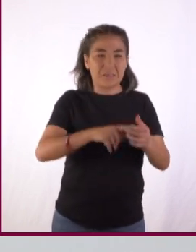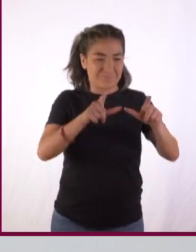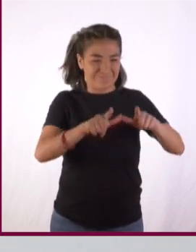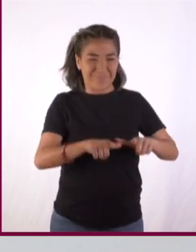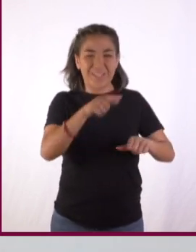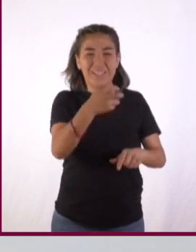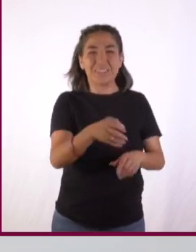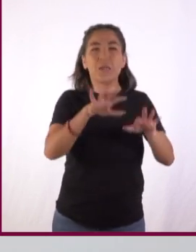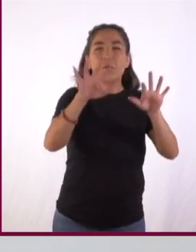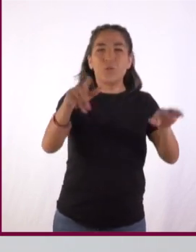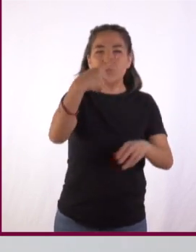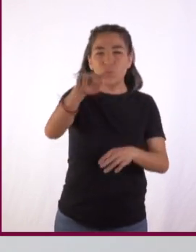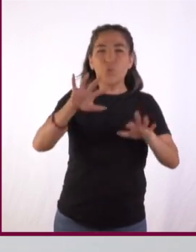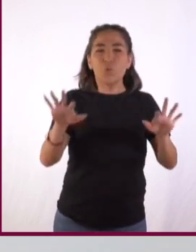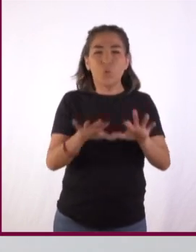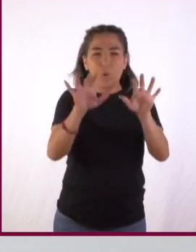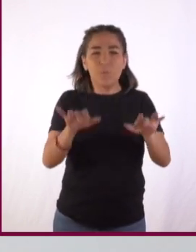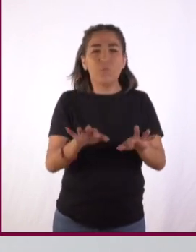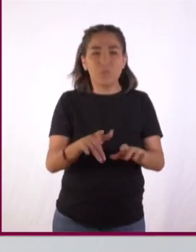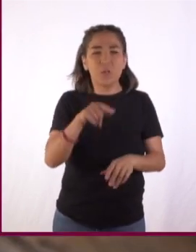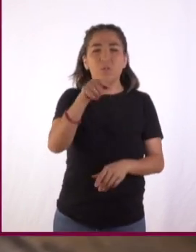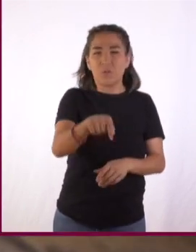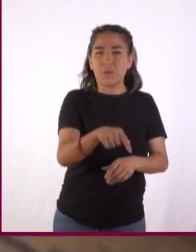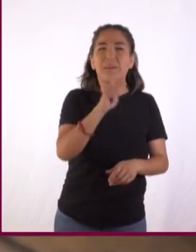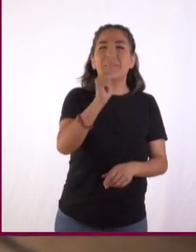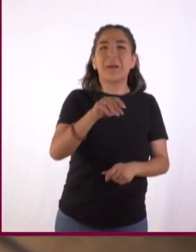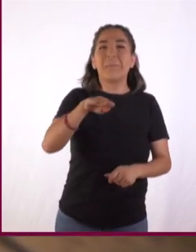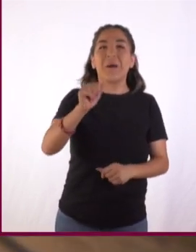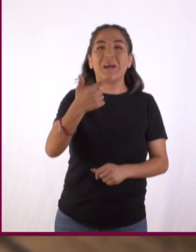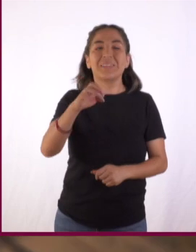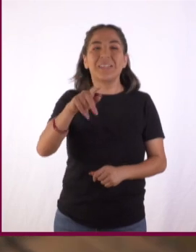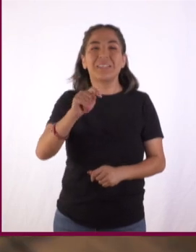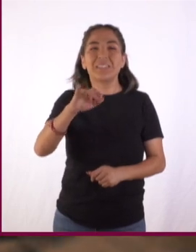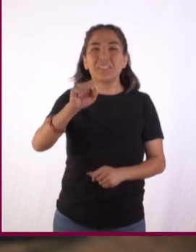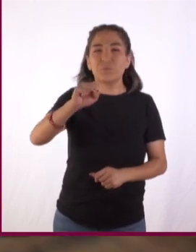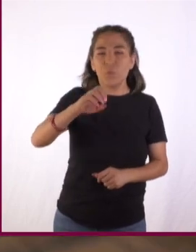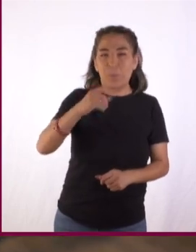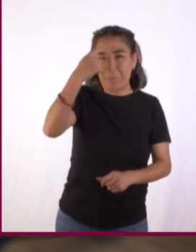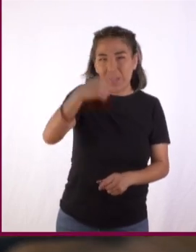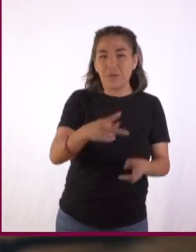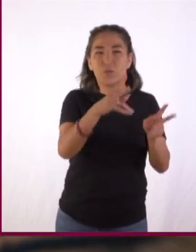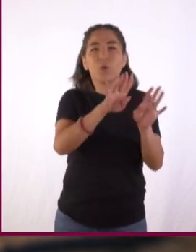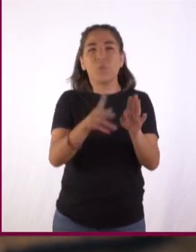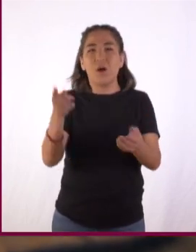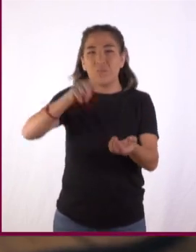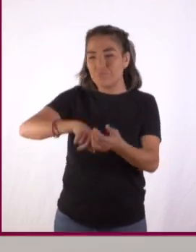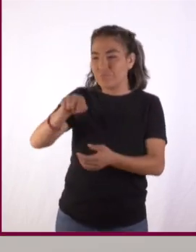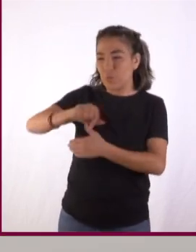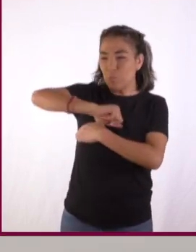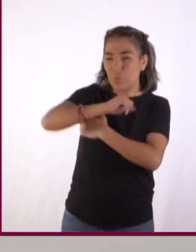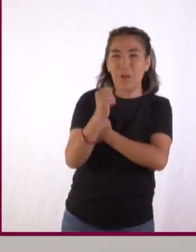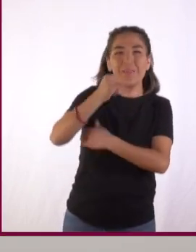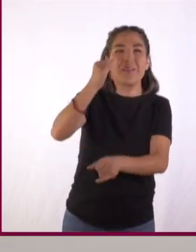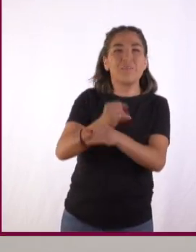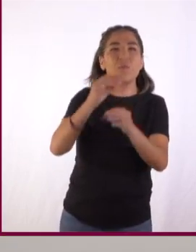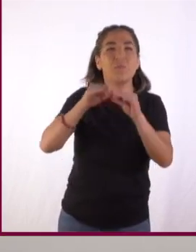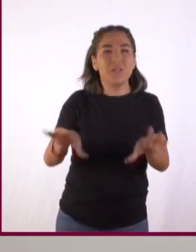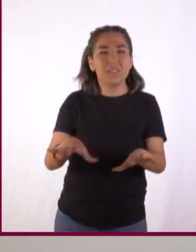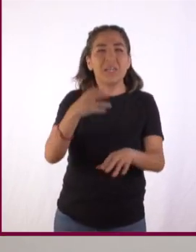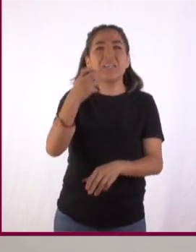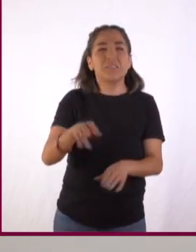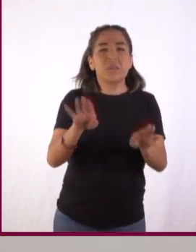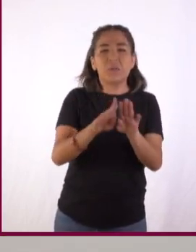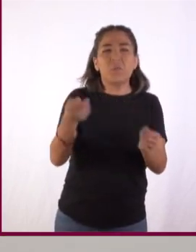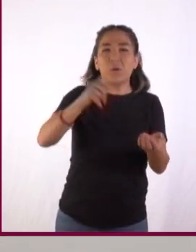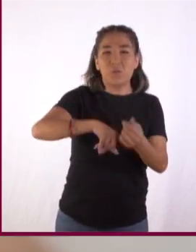es que los discos duros de nuestras computadoras se valen del magnetismo para almacenar información. Sin la